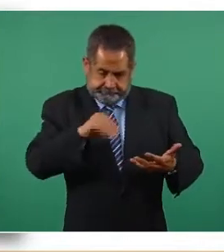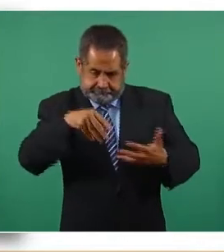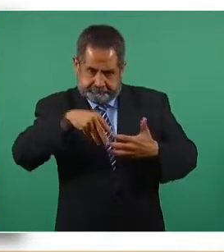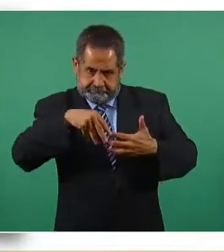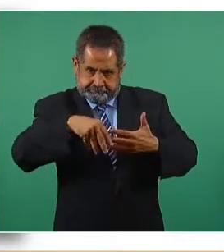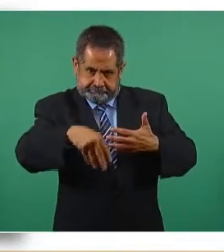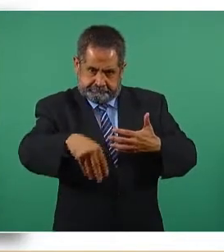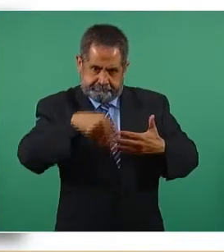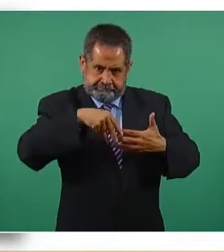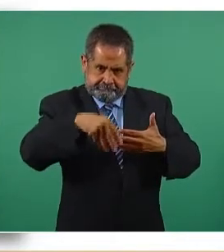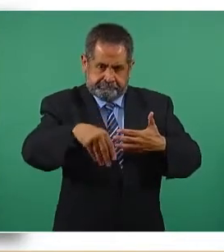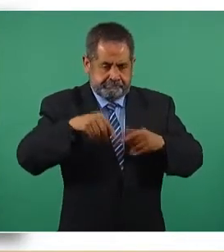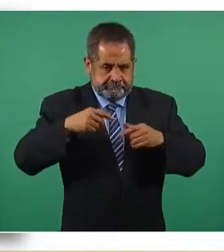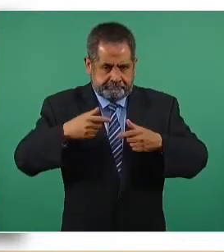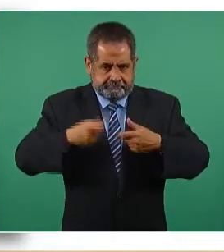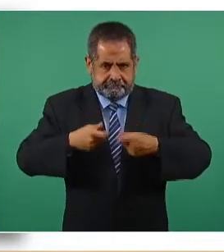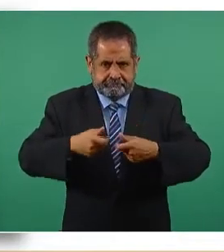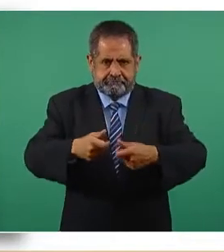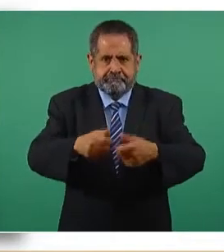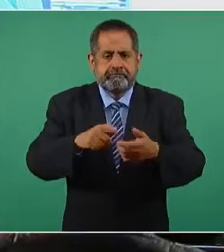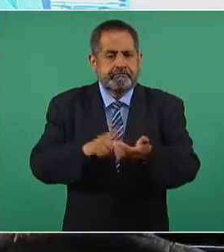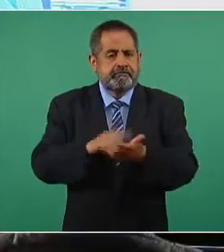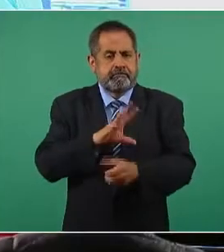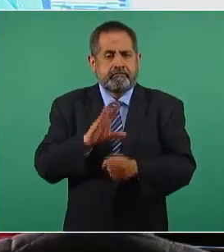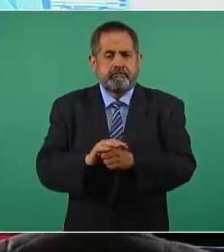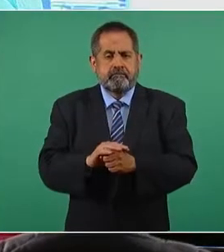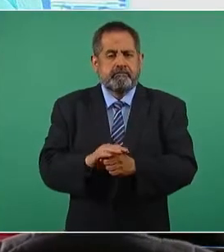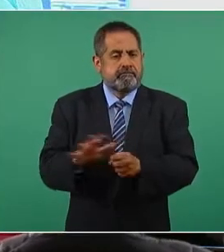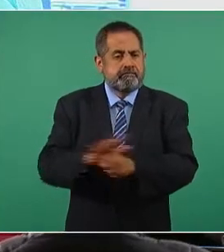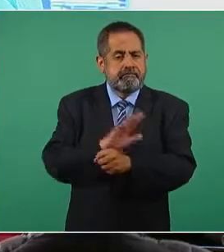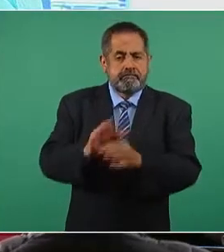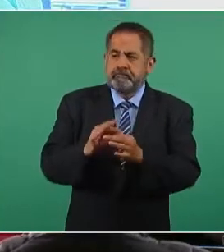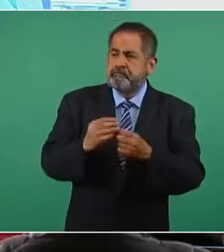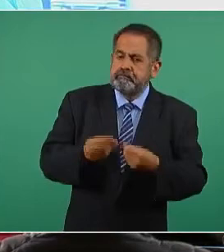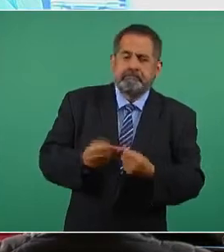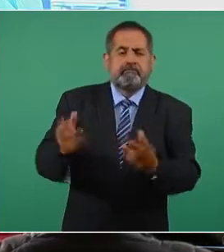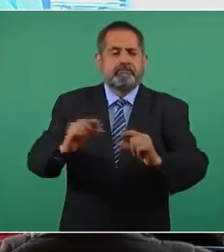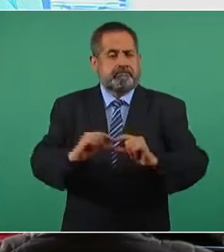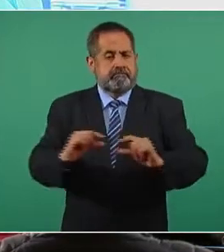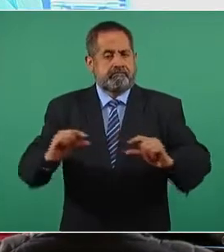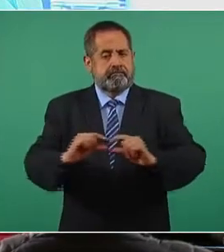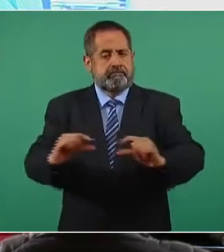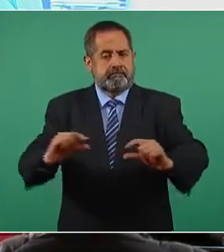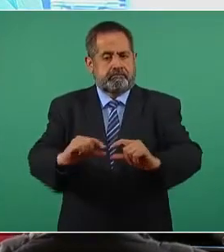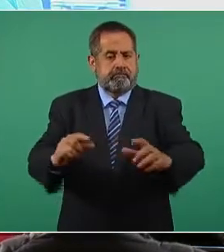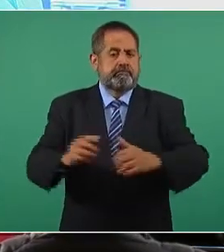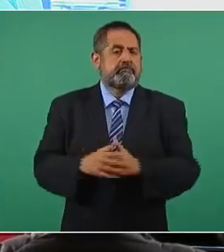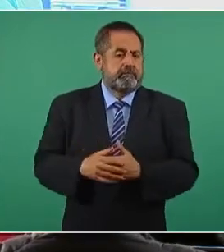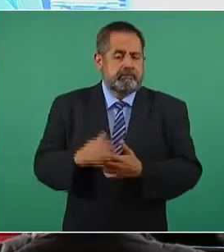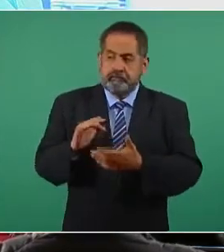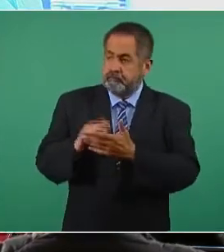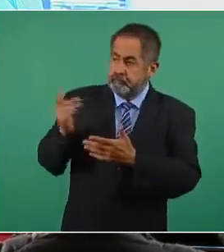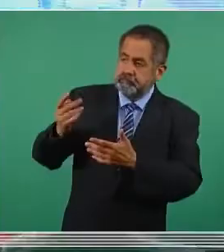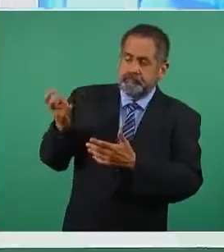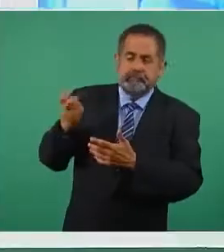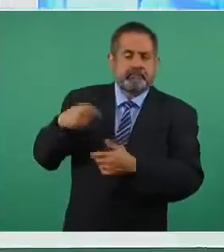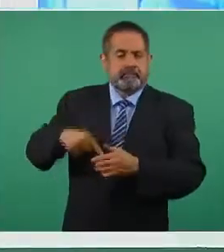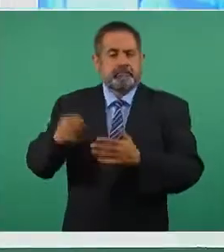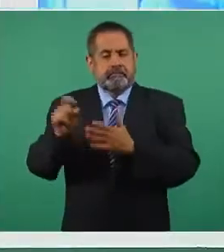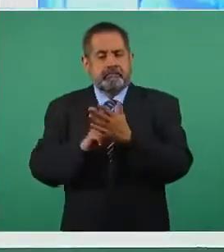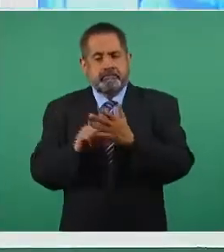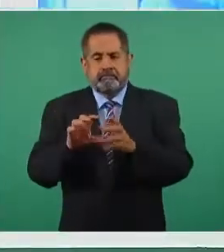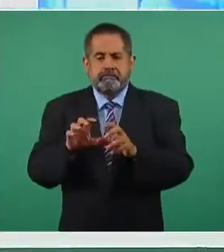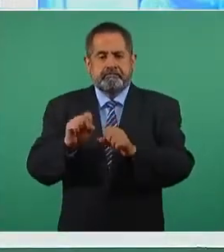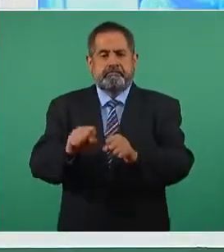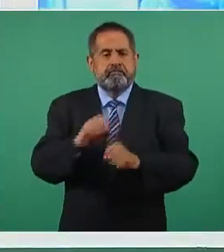no tendríamos ese número ni tendríamos la posibilidad de este mes alcanzar el número que